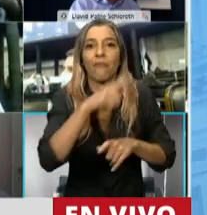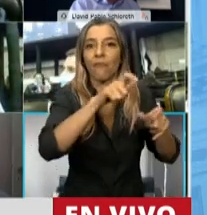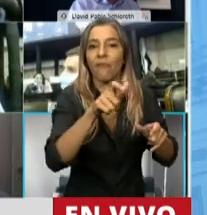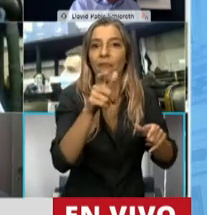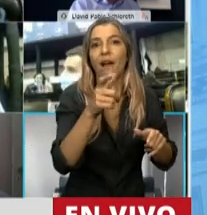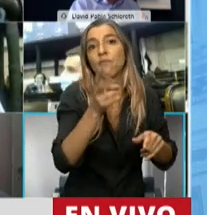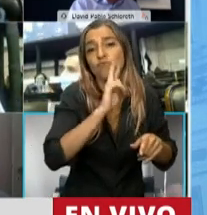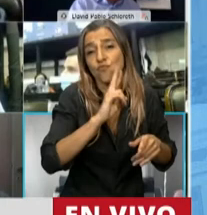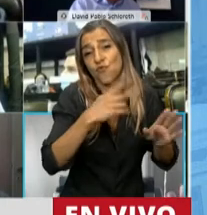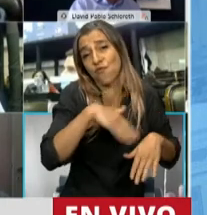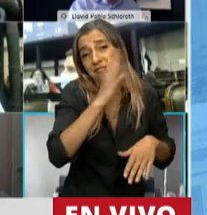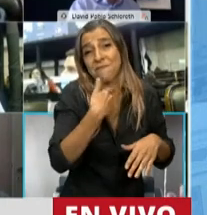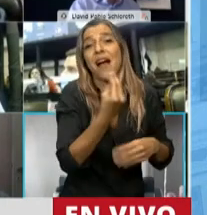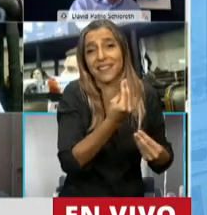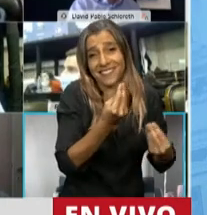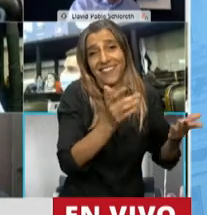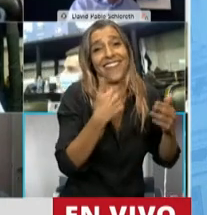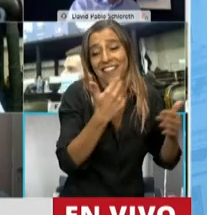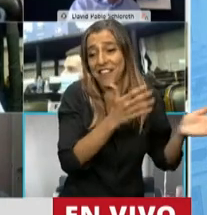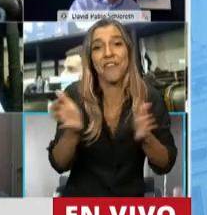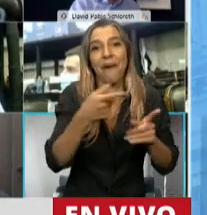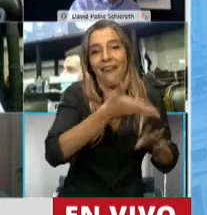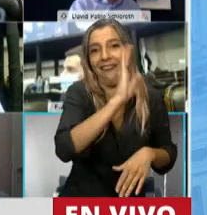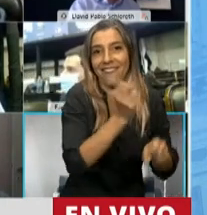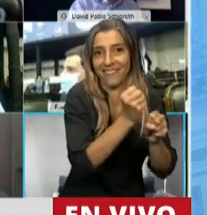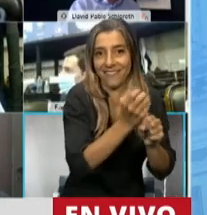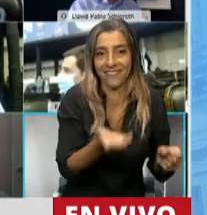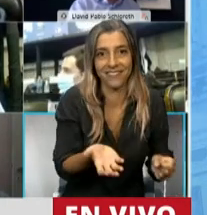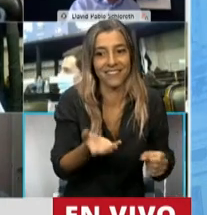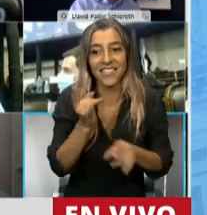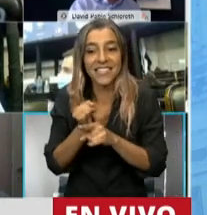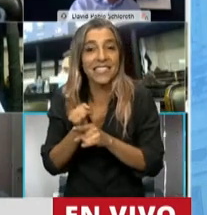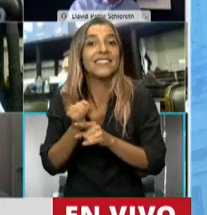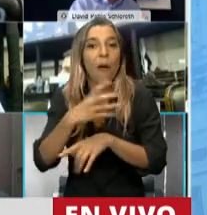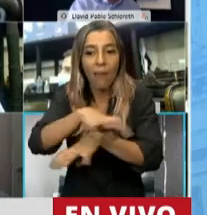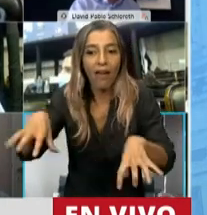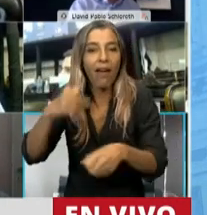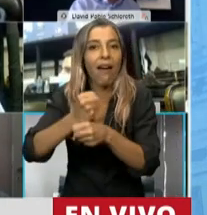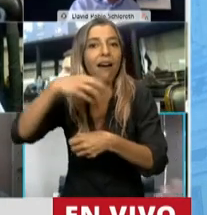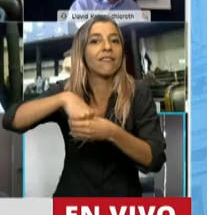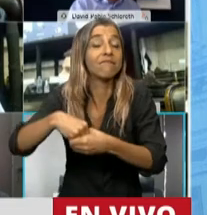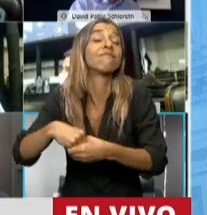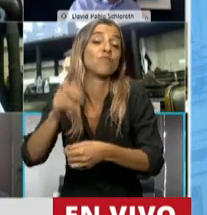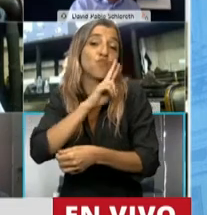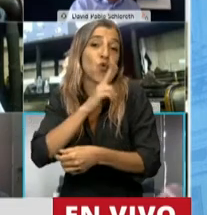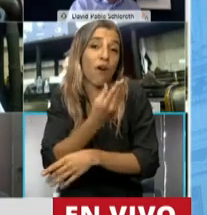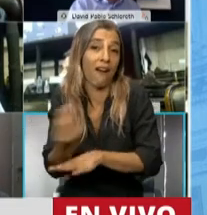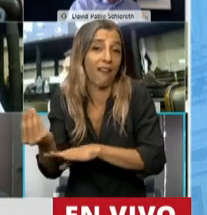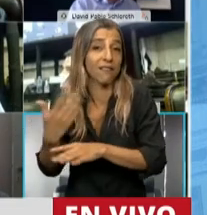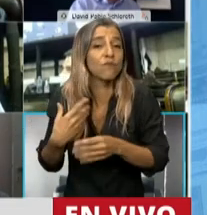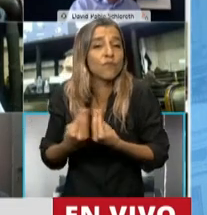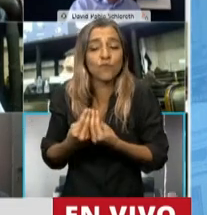principales. Prácticamente todos los jardines maternales del país comienzan con una docente de nivel inicial que tiene el sueño de tener su